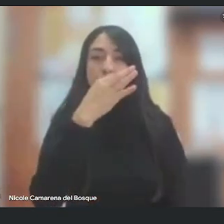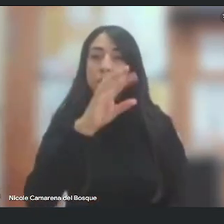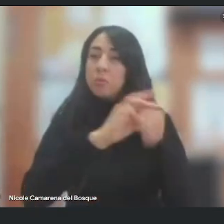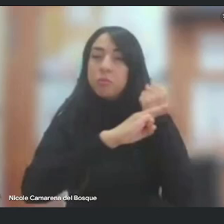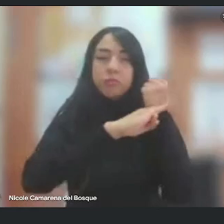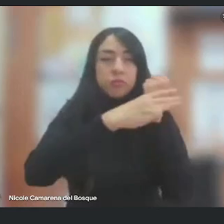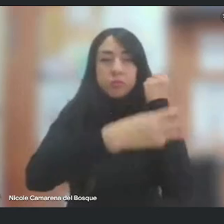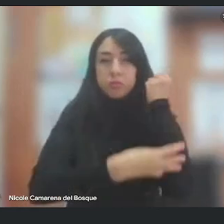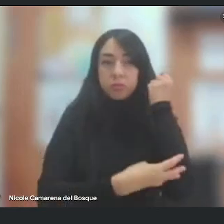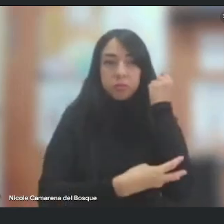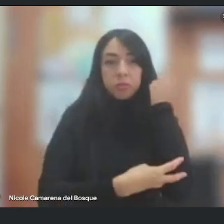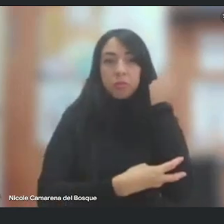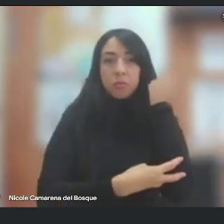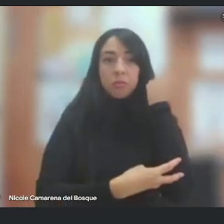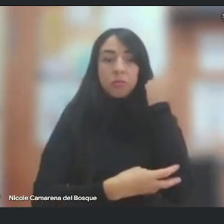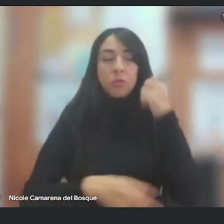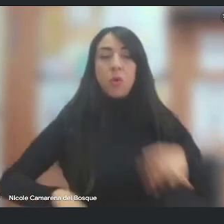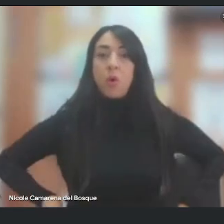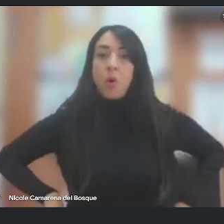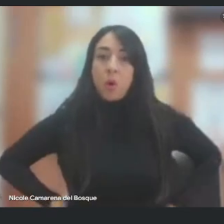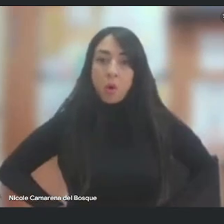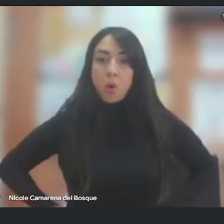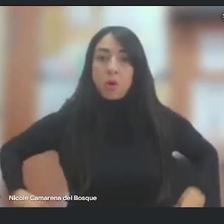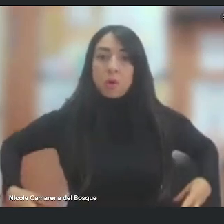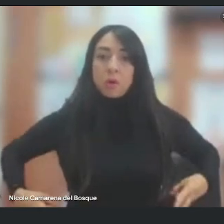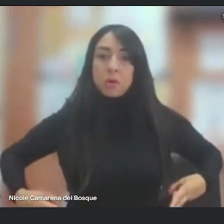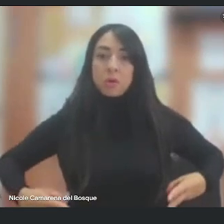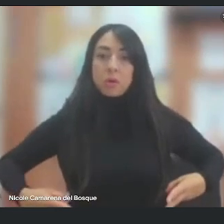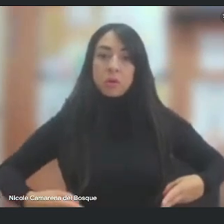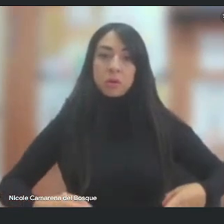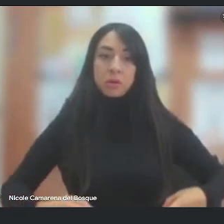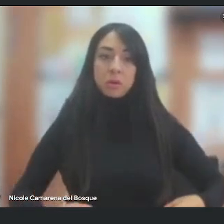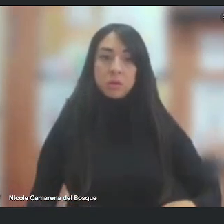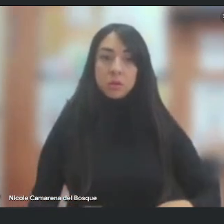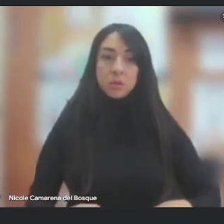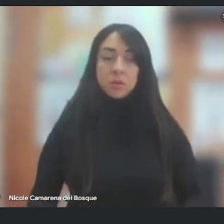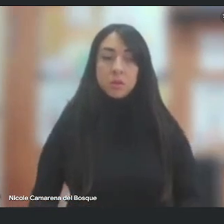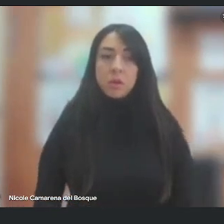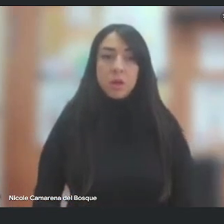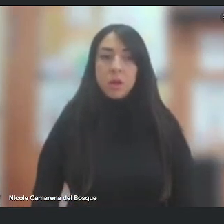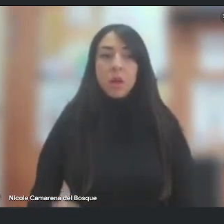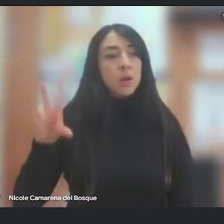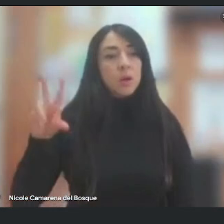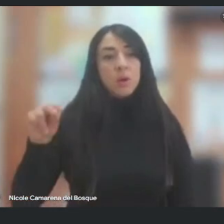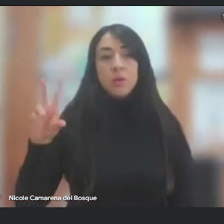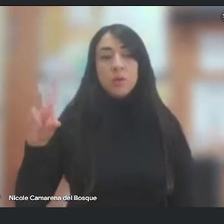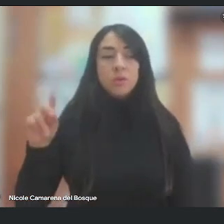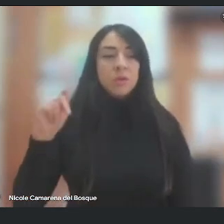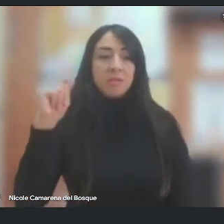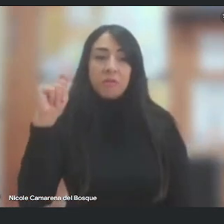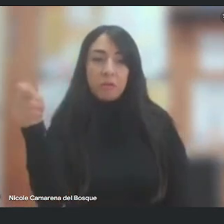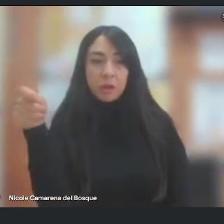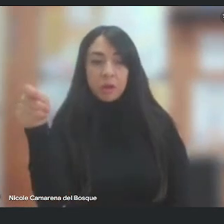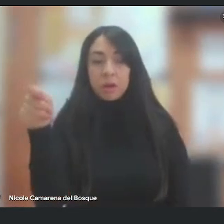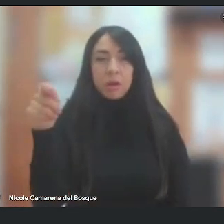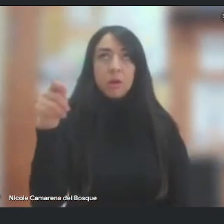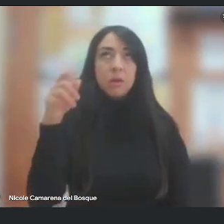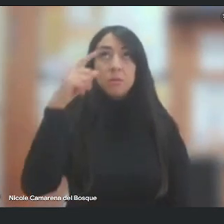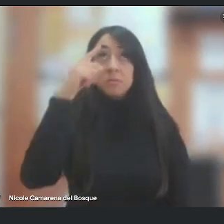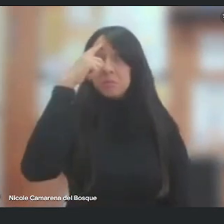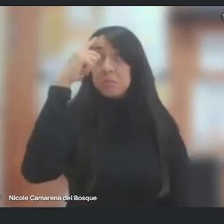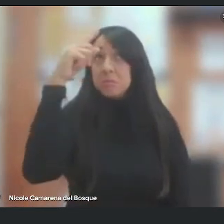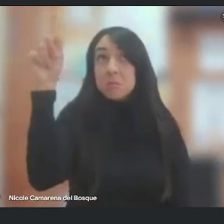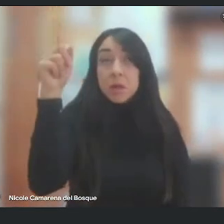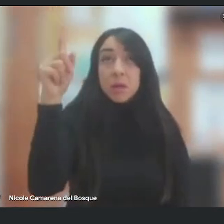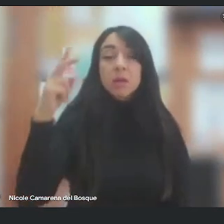Y como les mencionaba, pensamos de que, bueno, si le educo en esto, a lo mejor se le va a despertar una idea